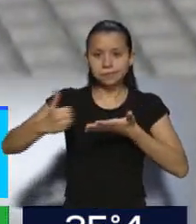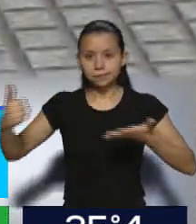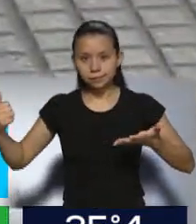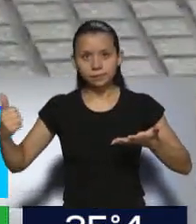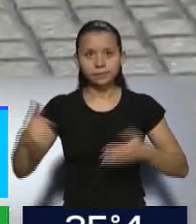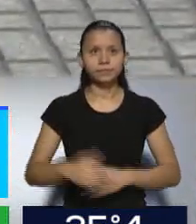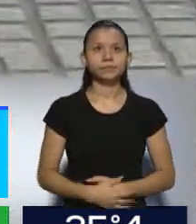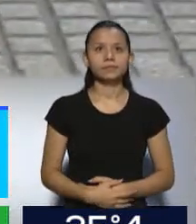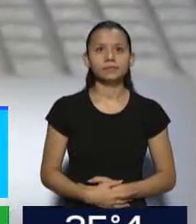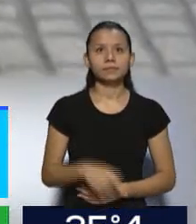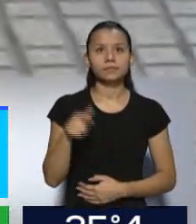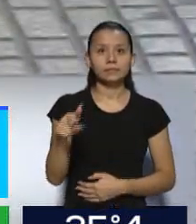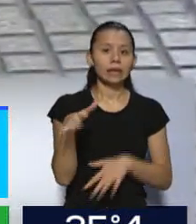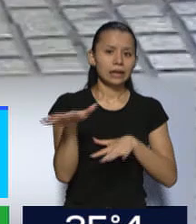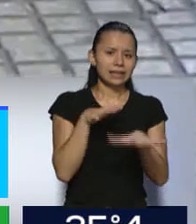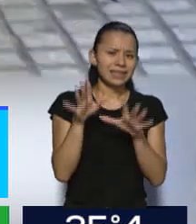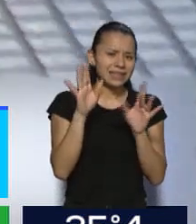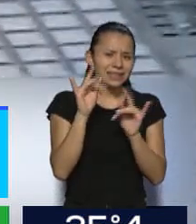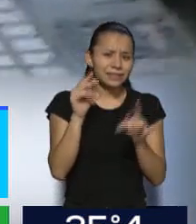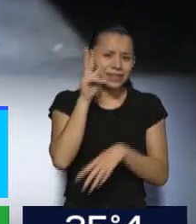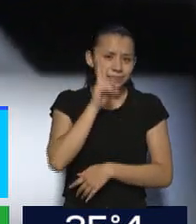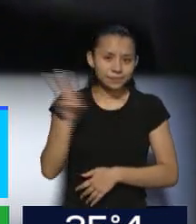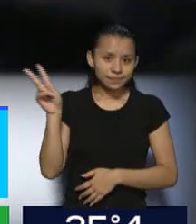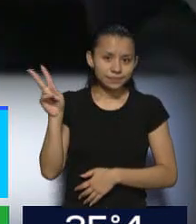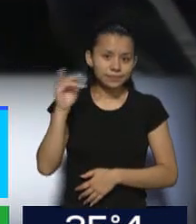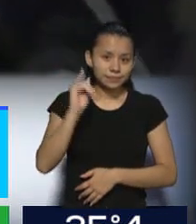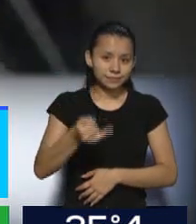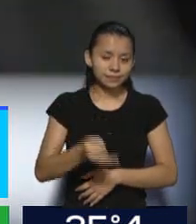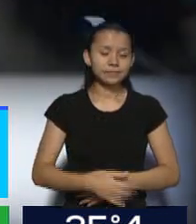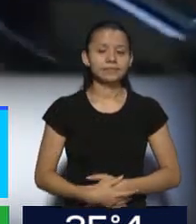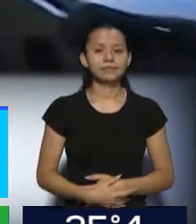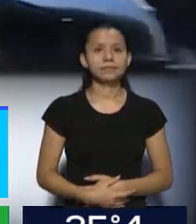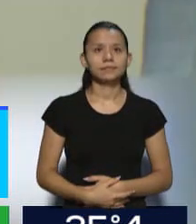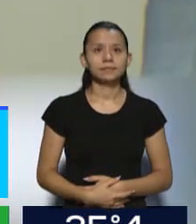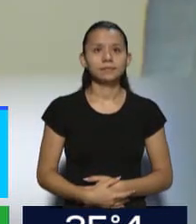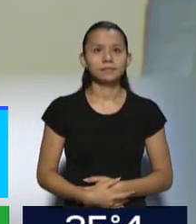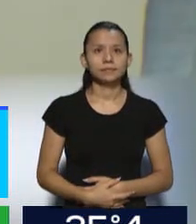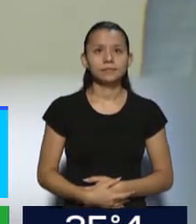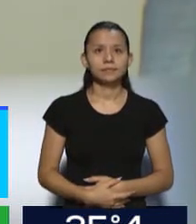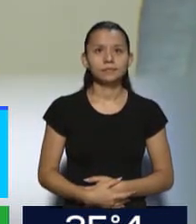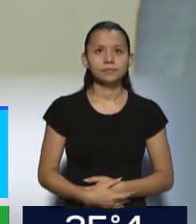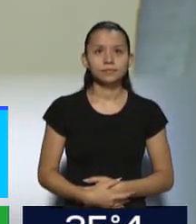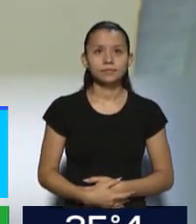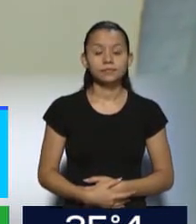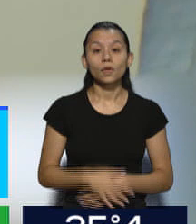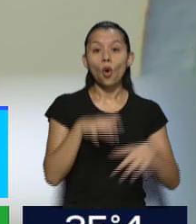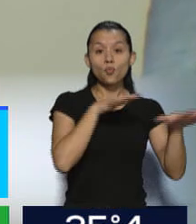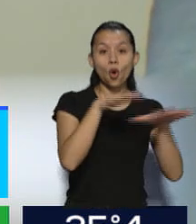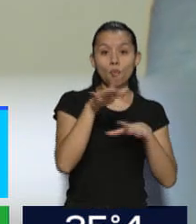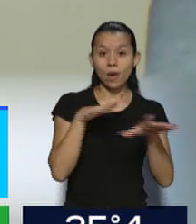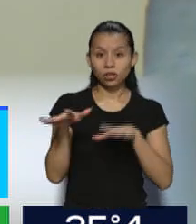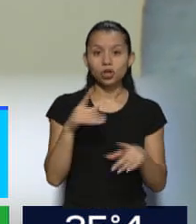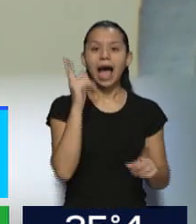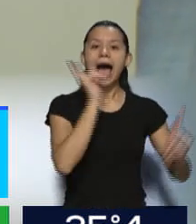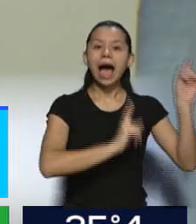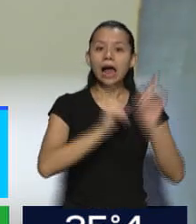Este es el momento de mayor tensión también sobre una de las calles laterales, como por ejemplo la calle Talcahuano. En algunos momentos hubo personas